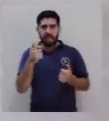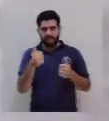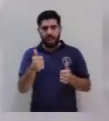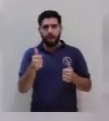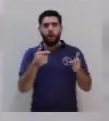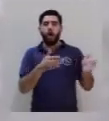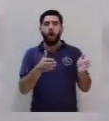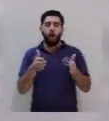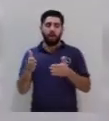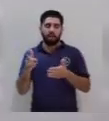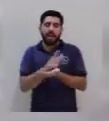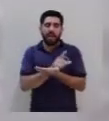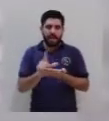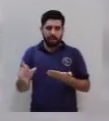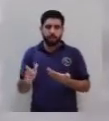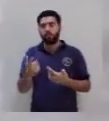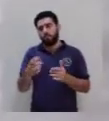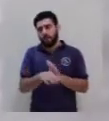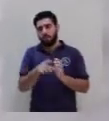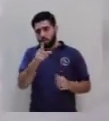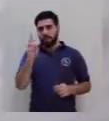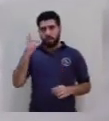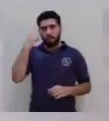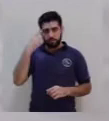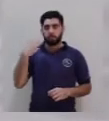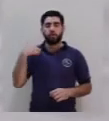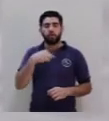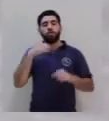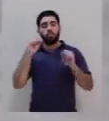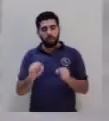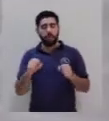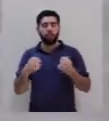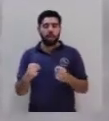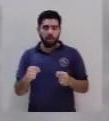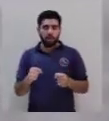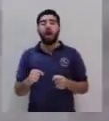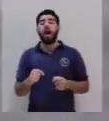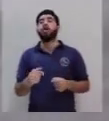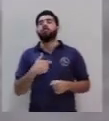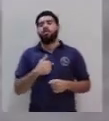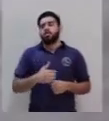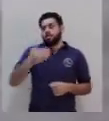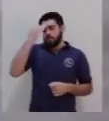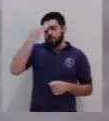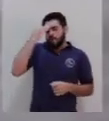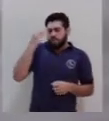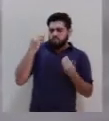presente de que cualquiera de nosotros lo podemos hacer, no necesariamente tengo que saber